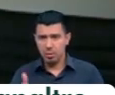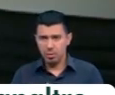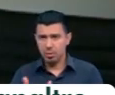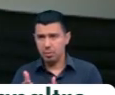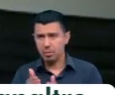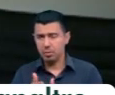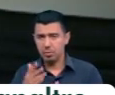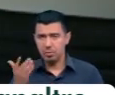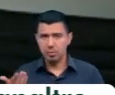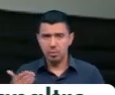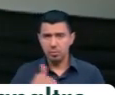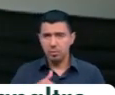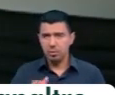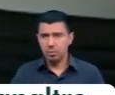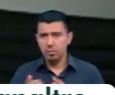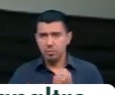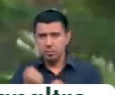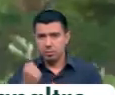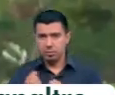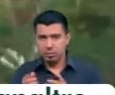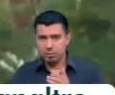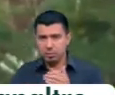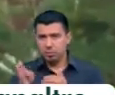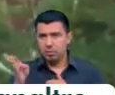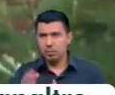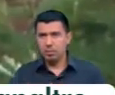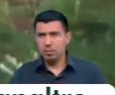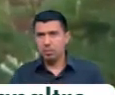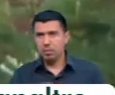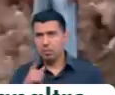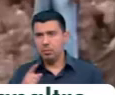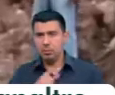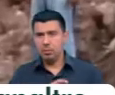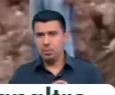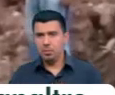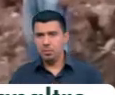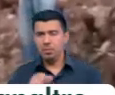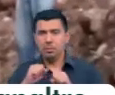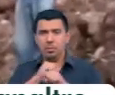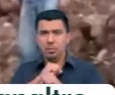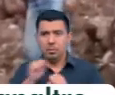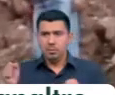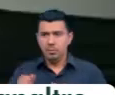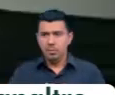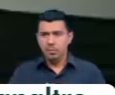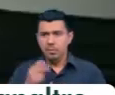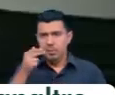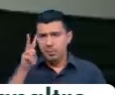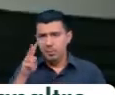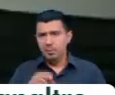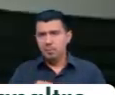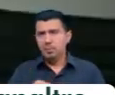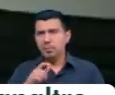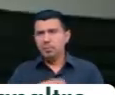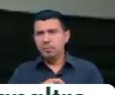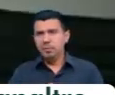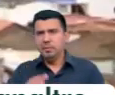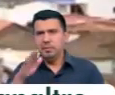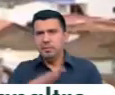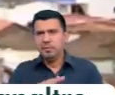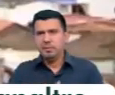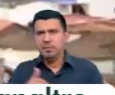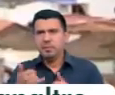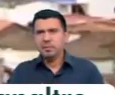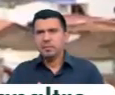nuevamente para los vehículos ese paso se va a dar en las horas de la mañana las horas del mediodía y en las horas de finalizar la